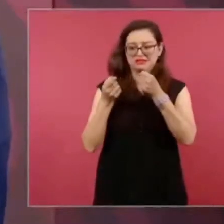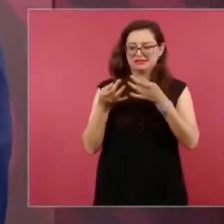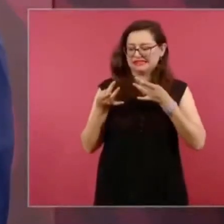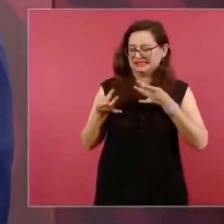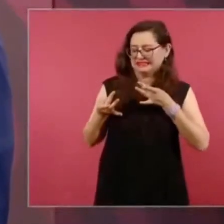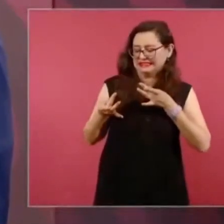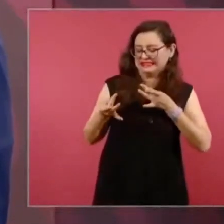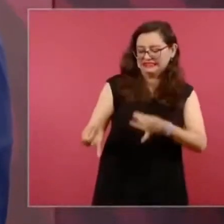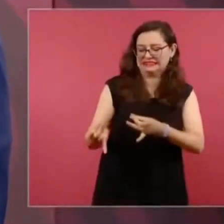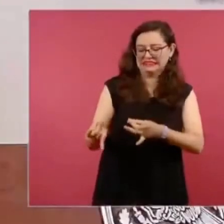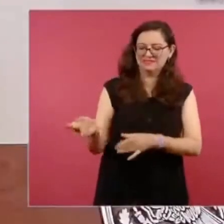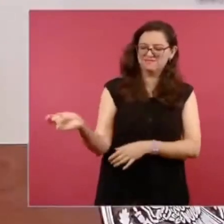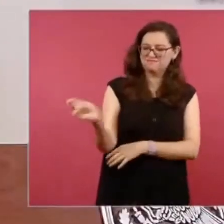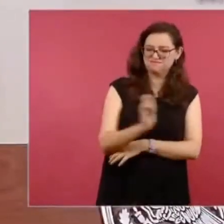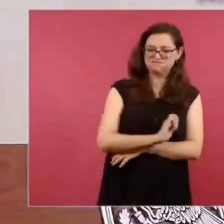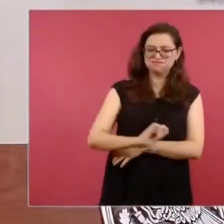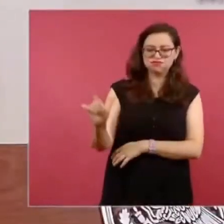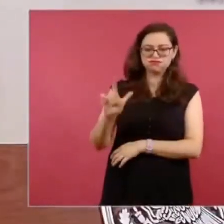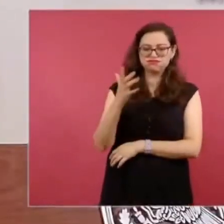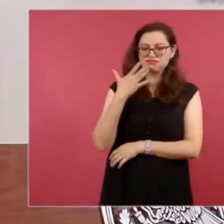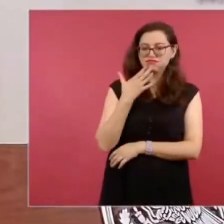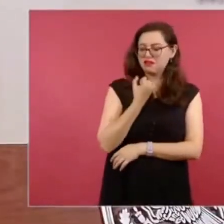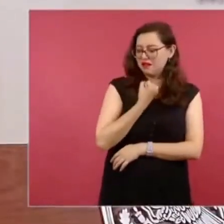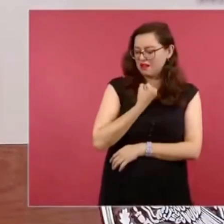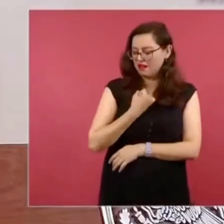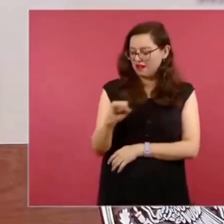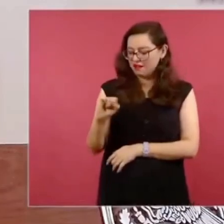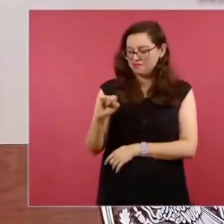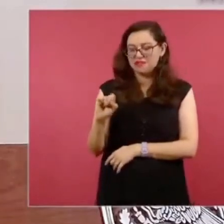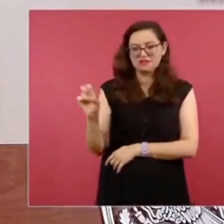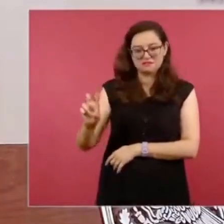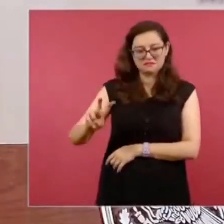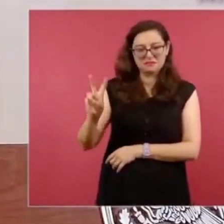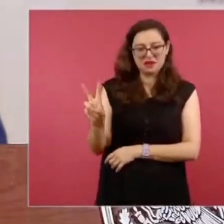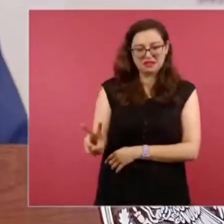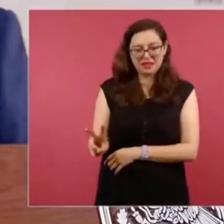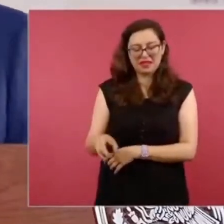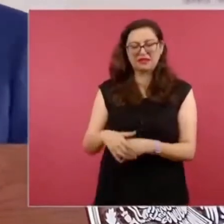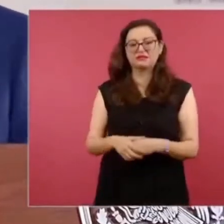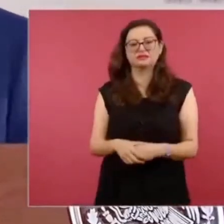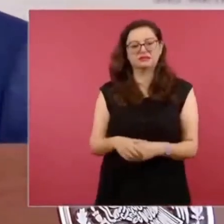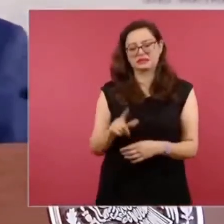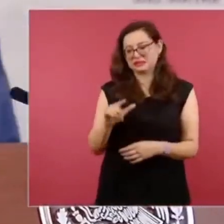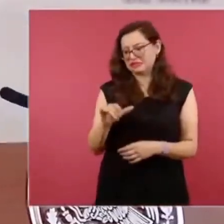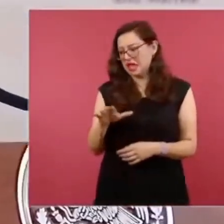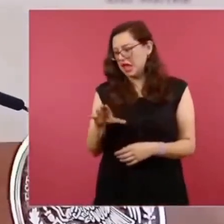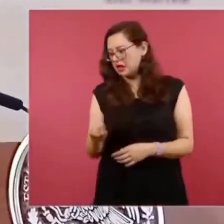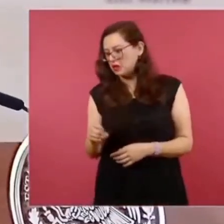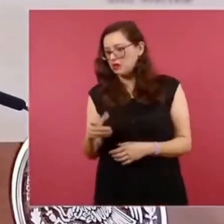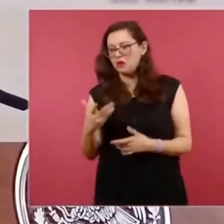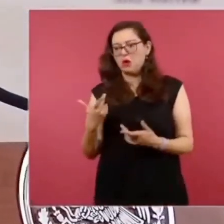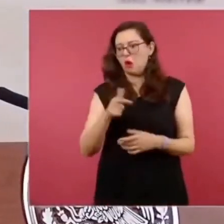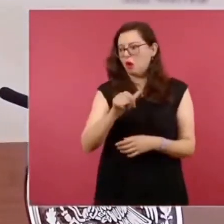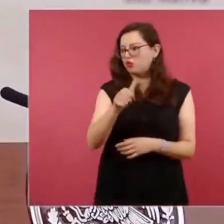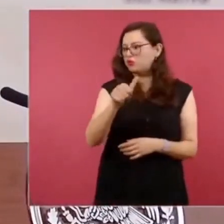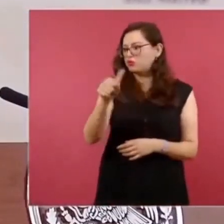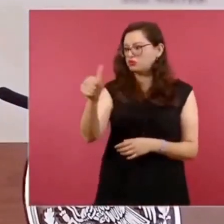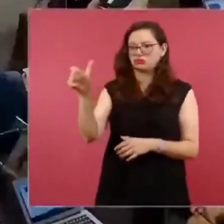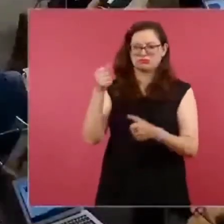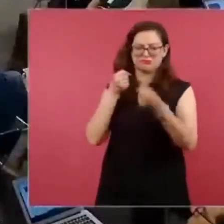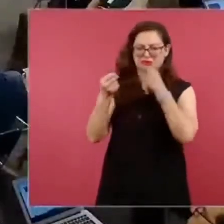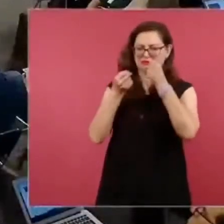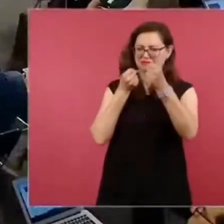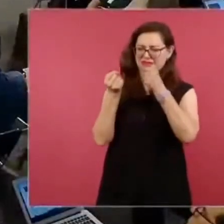Eran grandes escritores. Es la época de Zarco y de muchos grandes